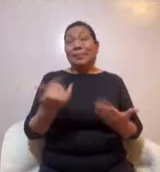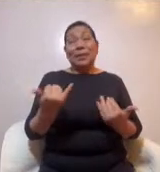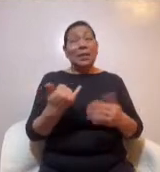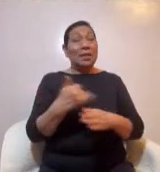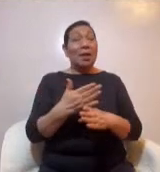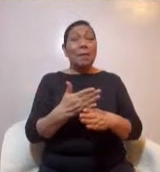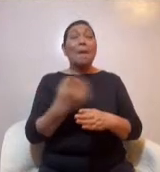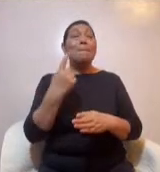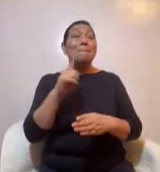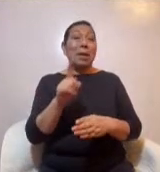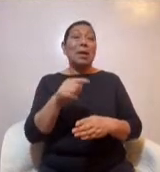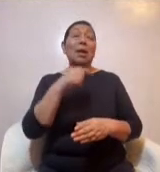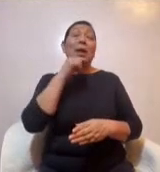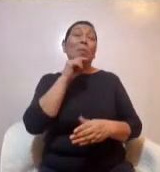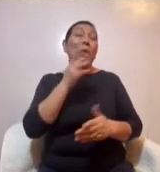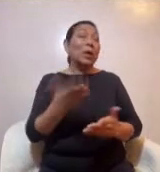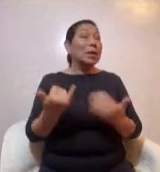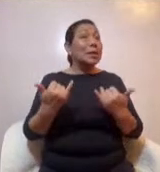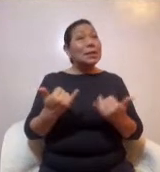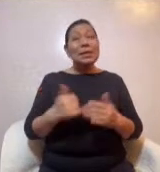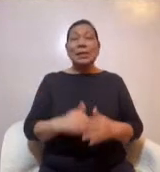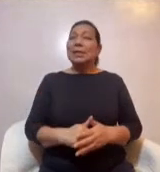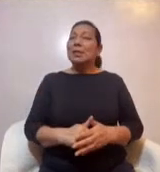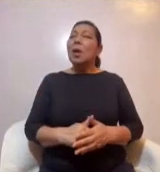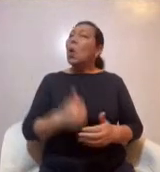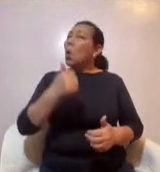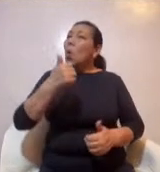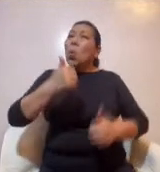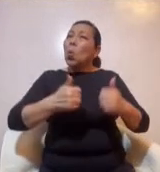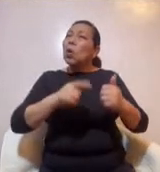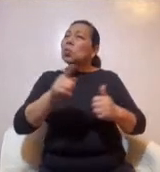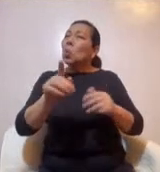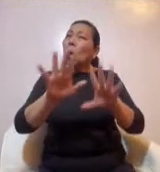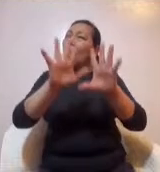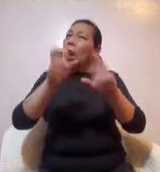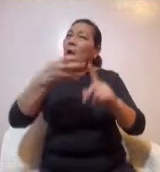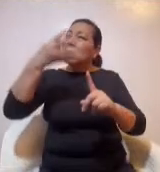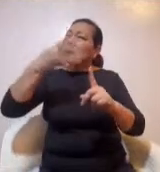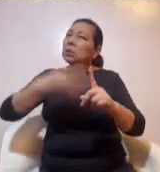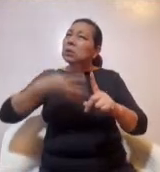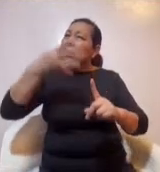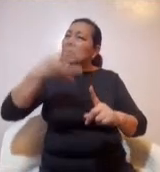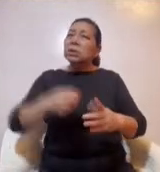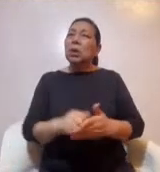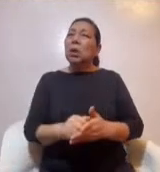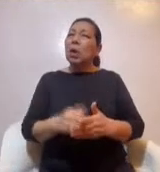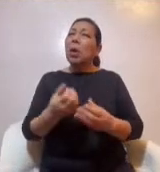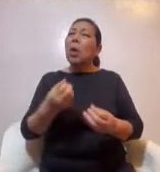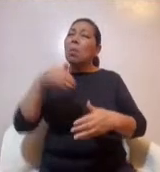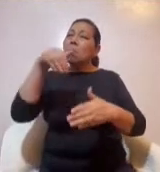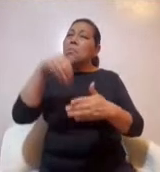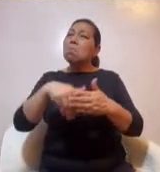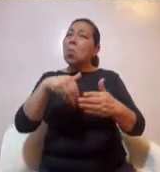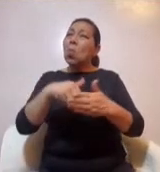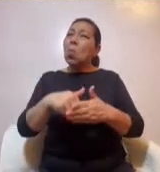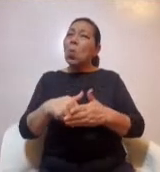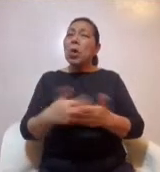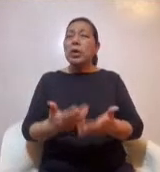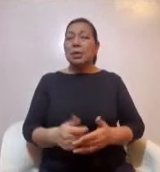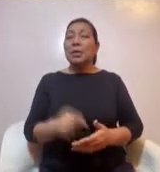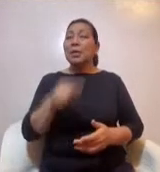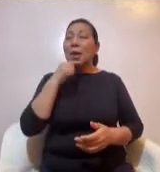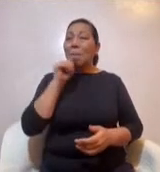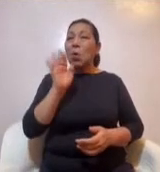una situación de este tipo para las mujeres. En ese sentido, ¿cuál es su evaluación de la sentencia y del